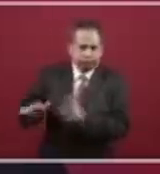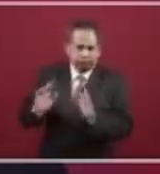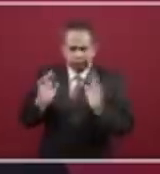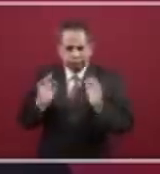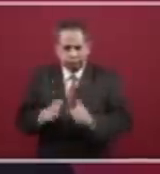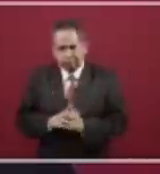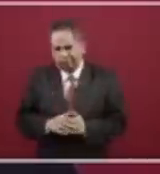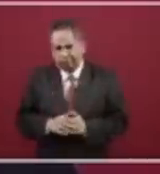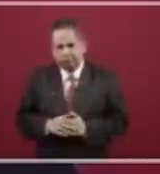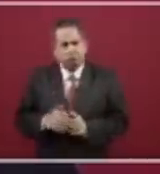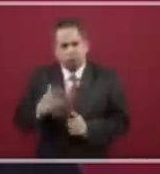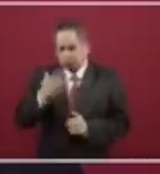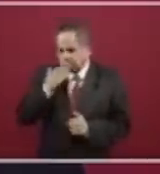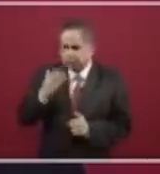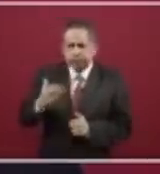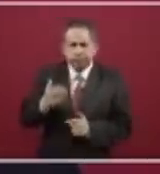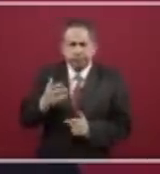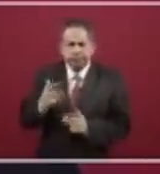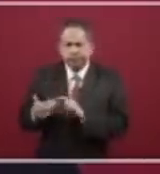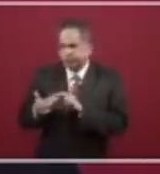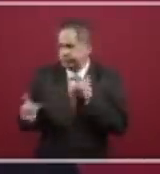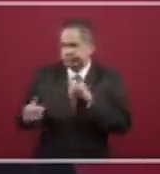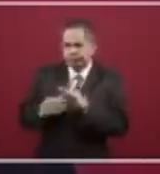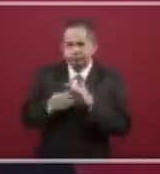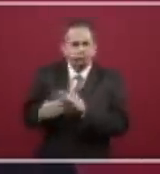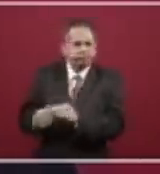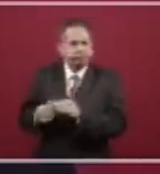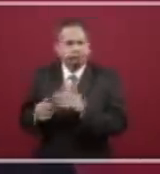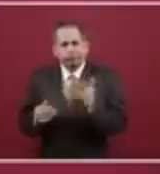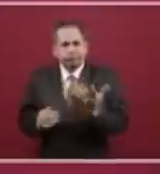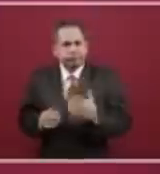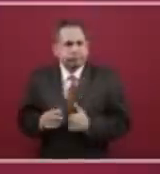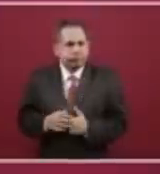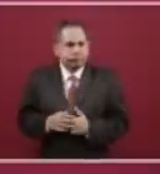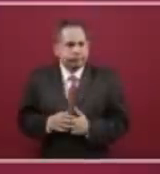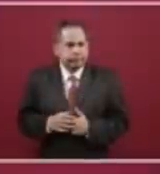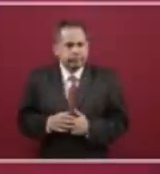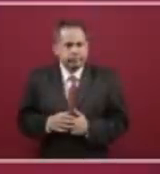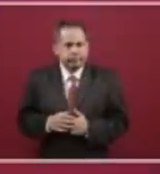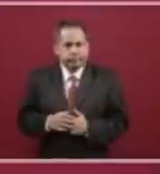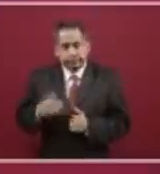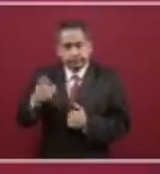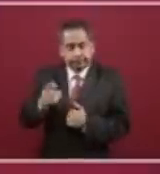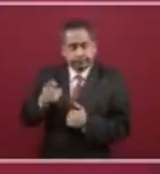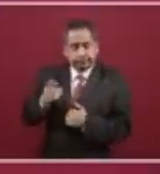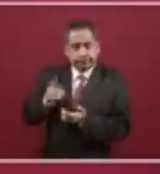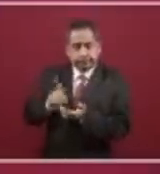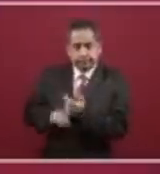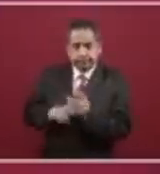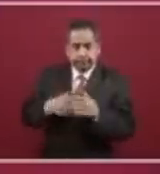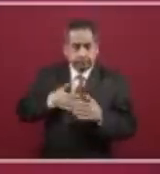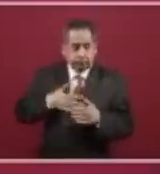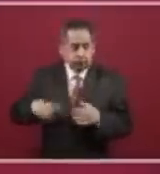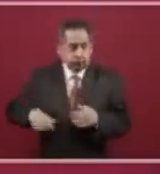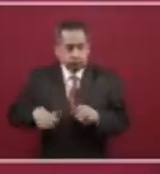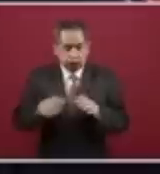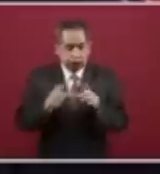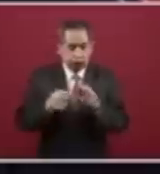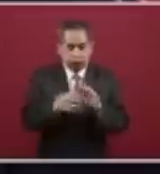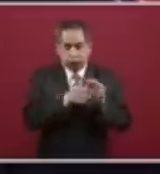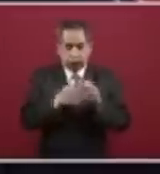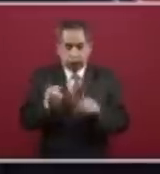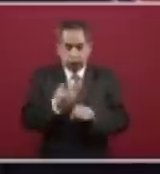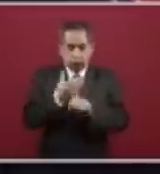muy buena relación esté al interior de nuestro gobierno para